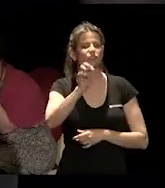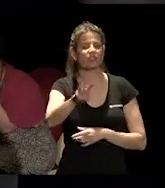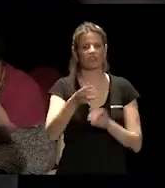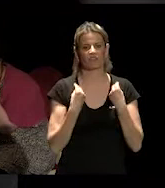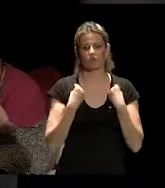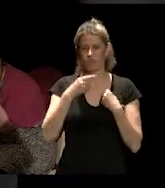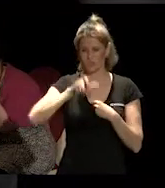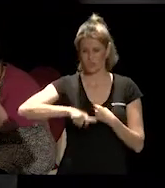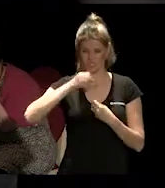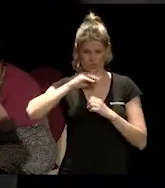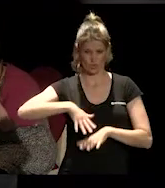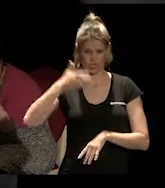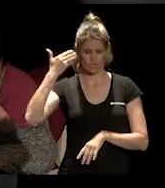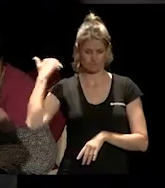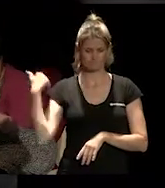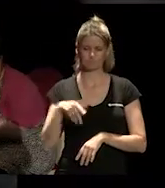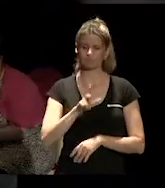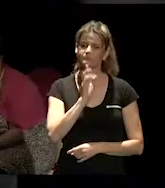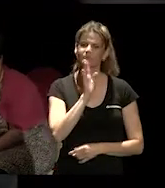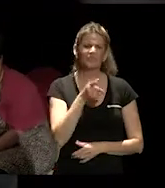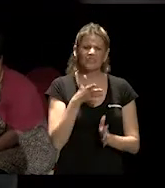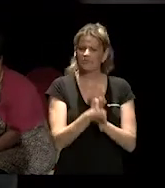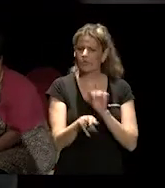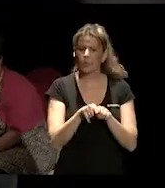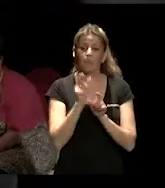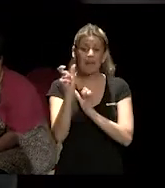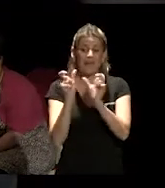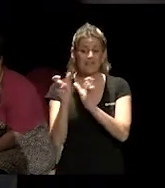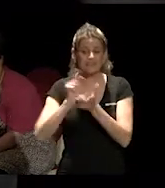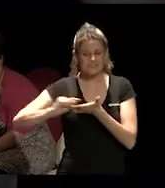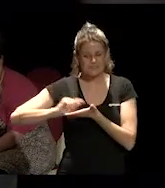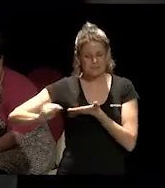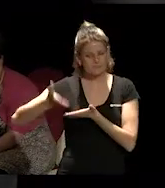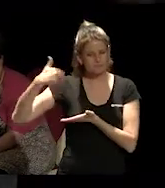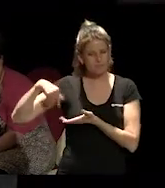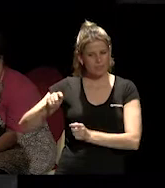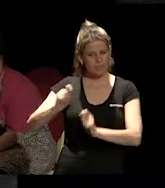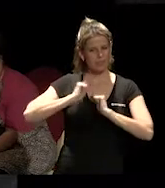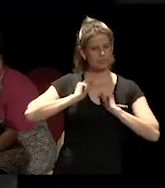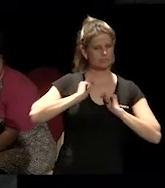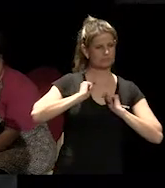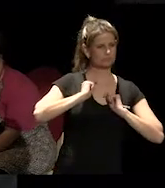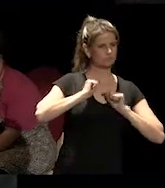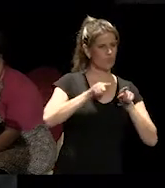de alguna manera puede iluminar el presente con sus palabras, sus ganas y su espíritu.